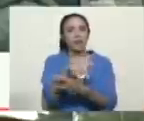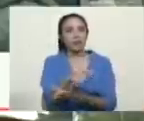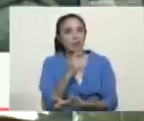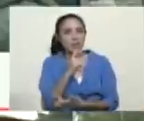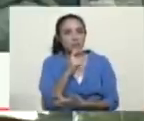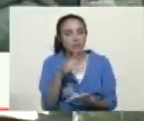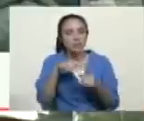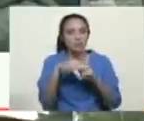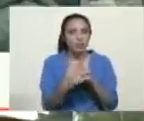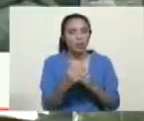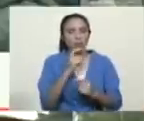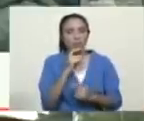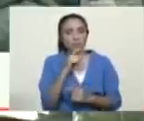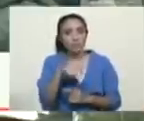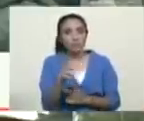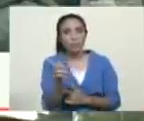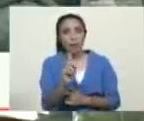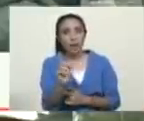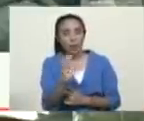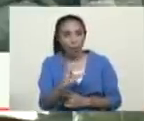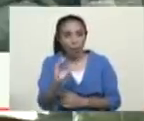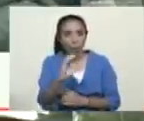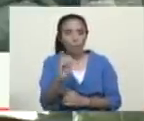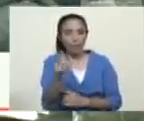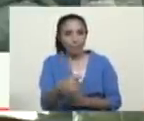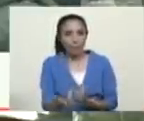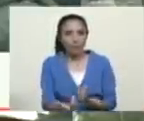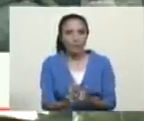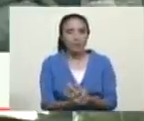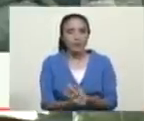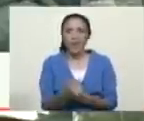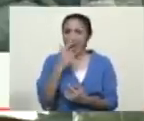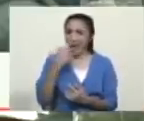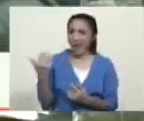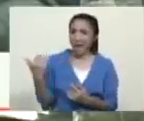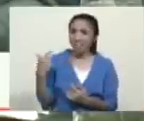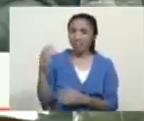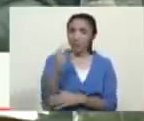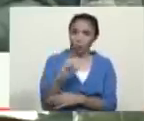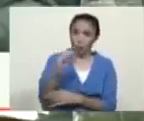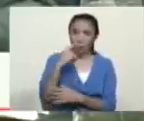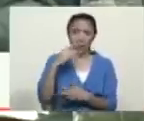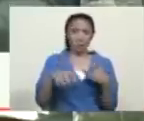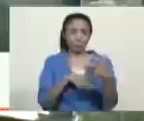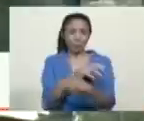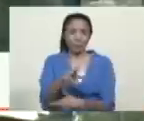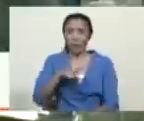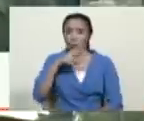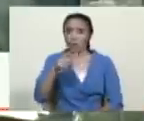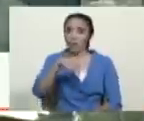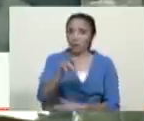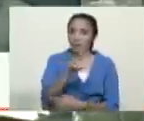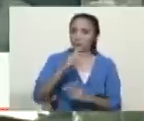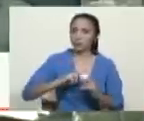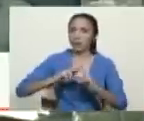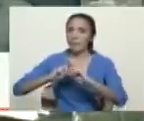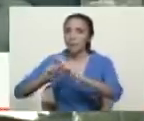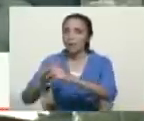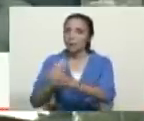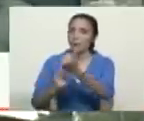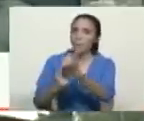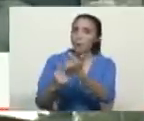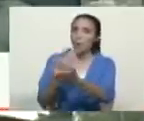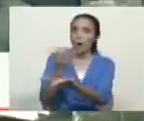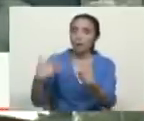para Colombia. Cuando Colombia tuvo dificultades, Venezuela recibió varios millones de refugiados